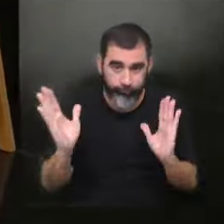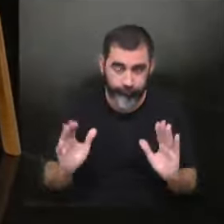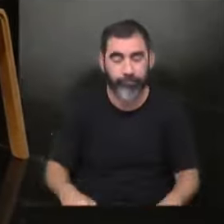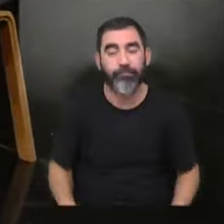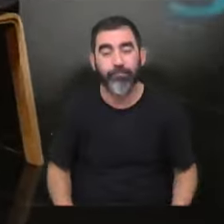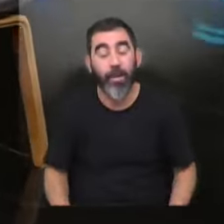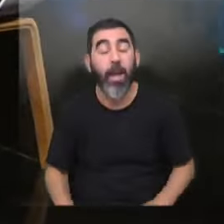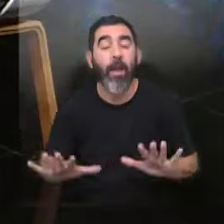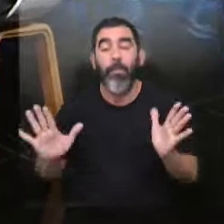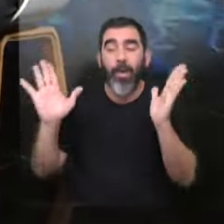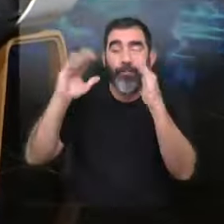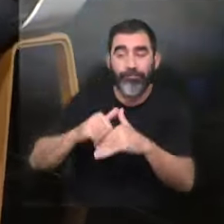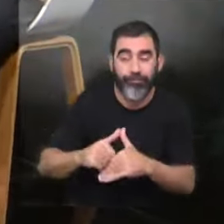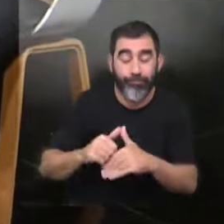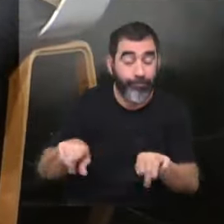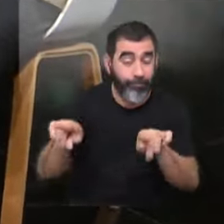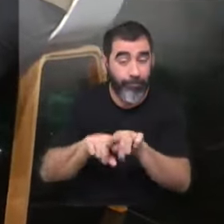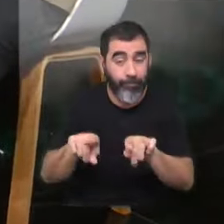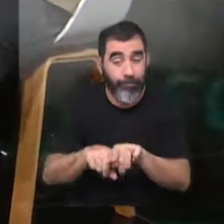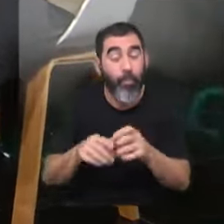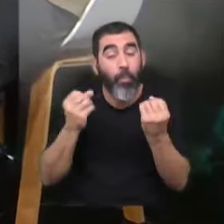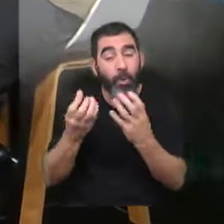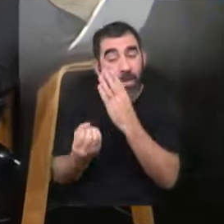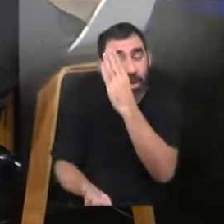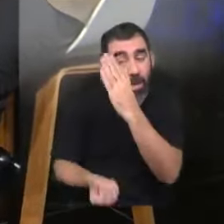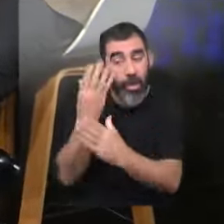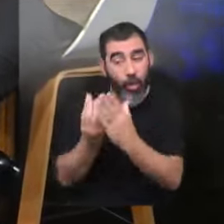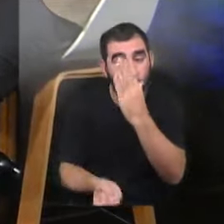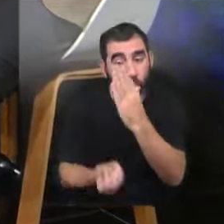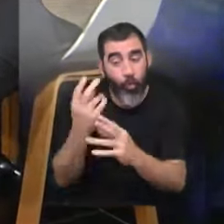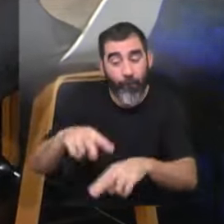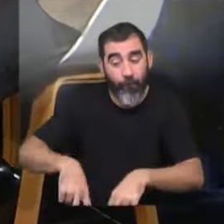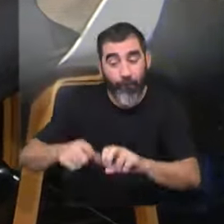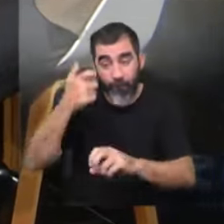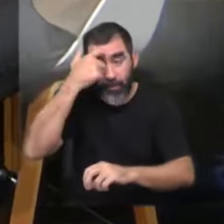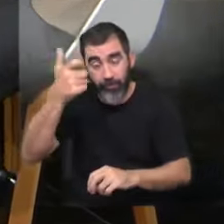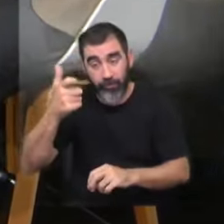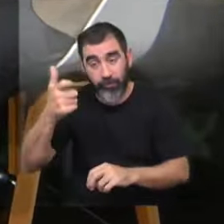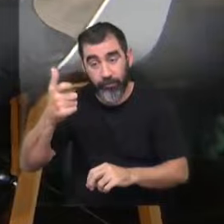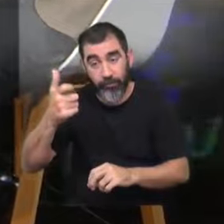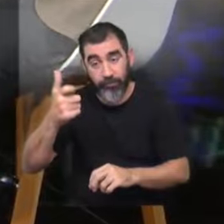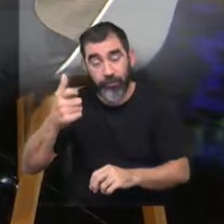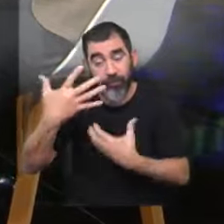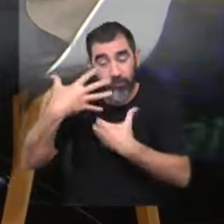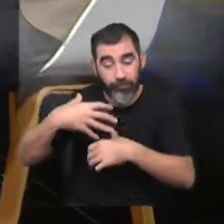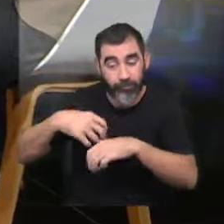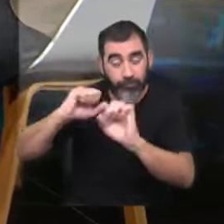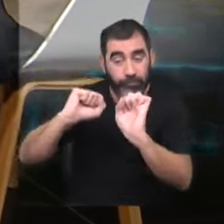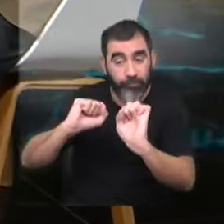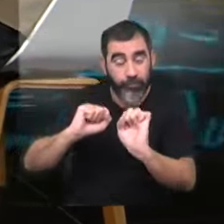tal vez no hubiéramos llegado a lo mismo, ¿no? Debido a que la innovación y la misma investigación científica encontró un